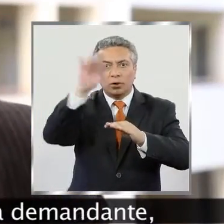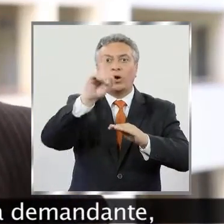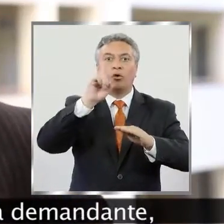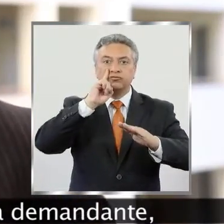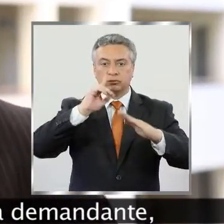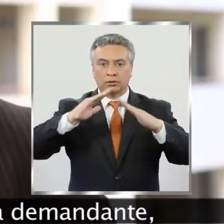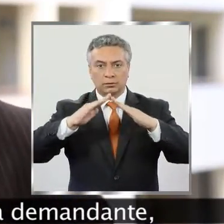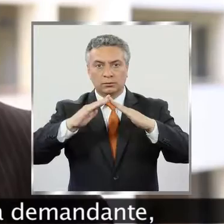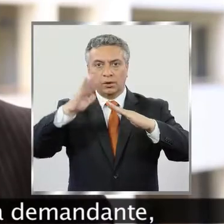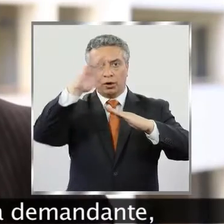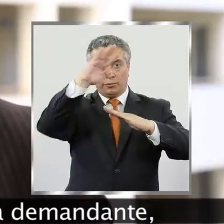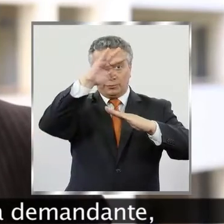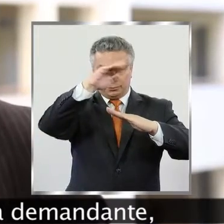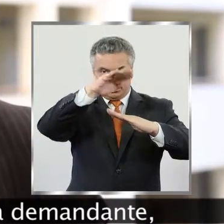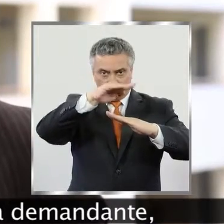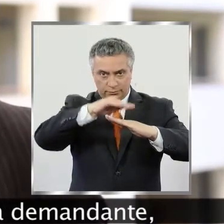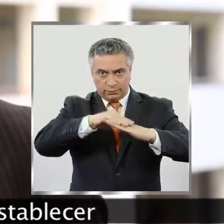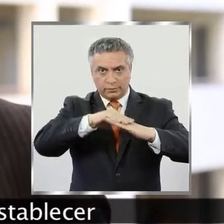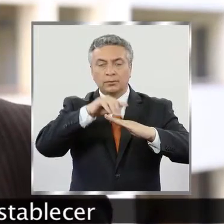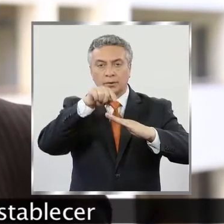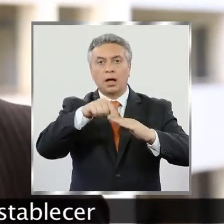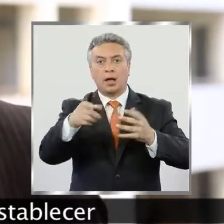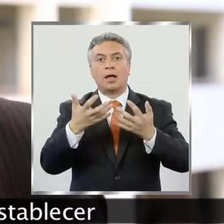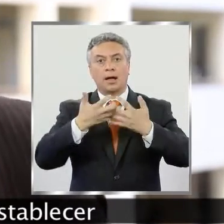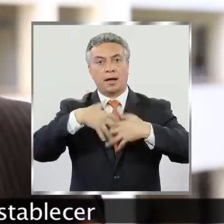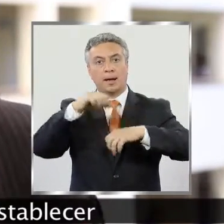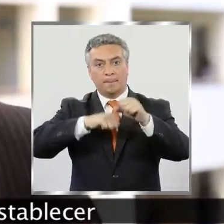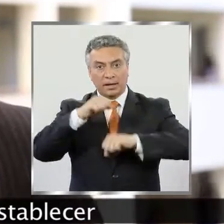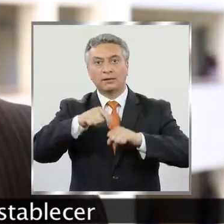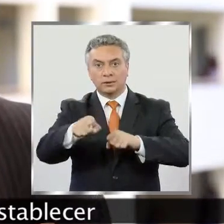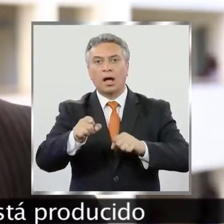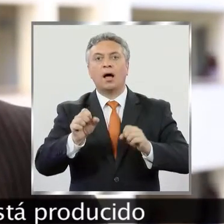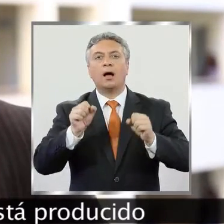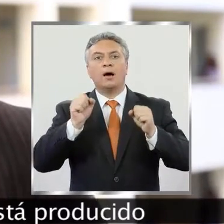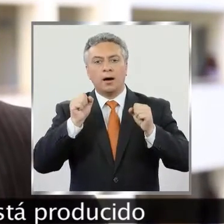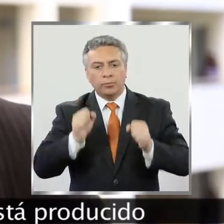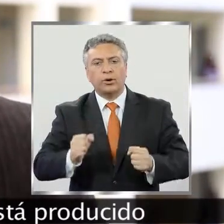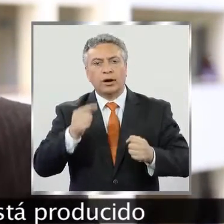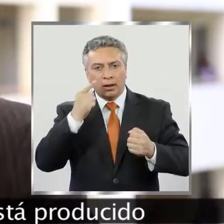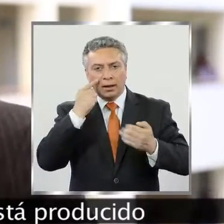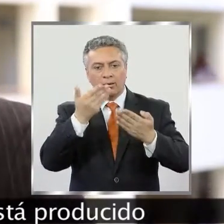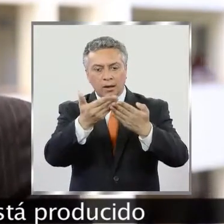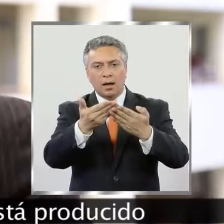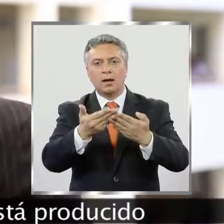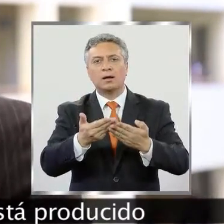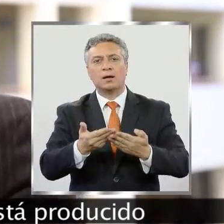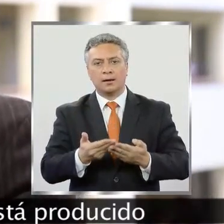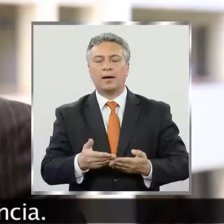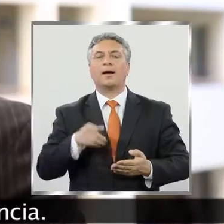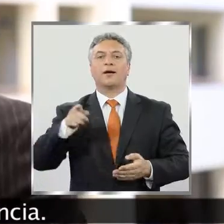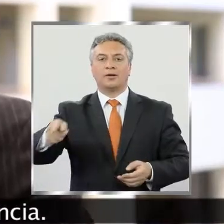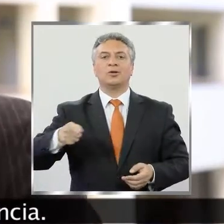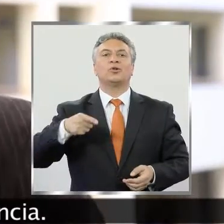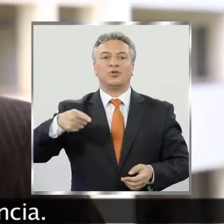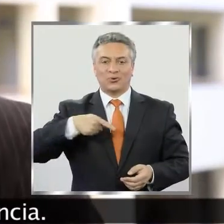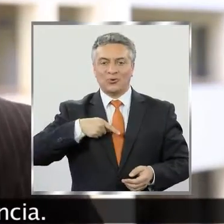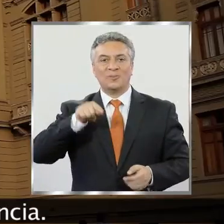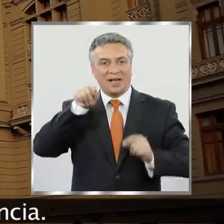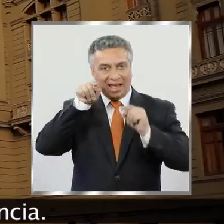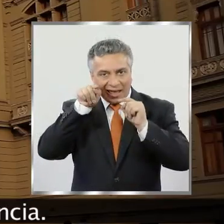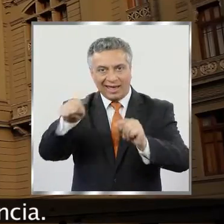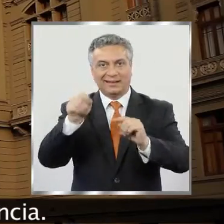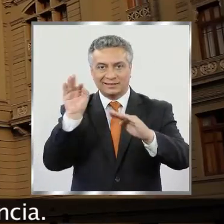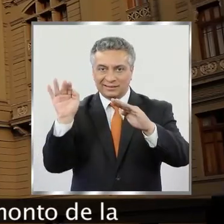depositado en la techumbre de la empresa demandante, efectivamente se puede establecer causalmente de que el daño está producido por ese tipo de